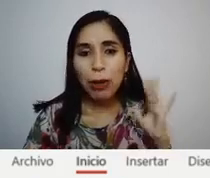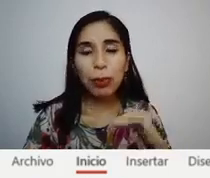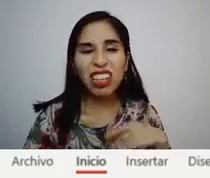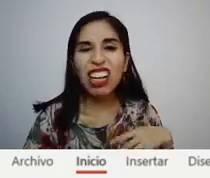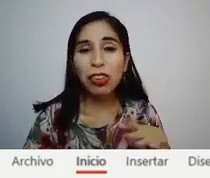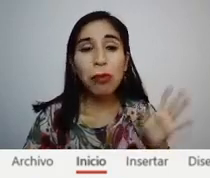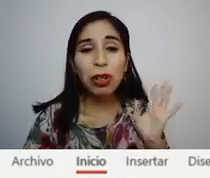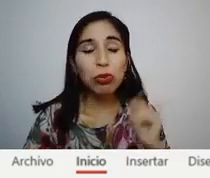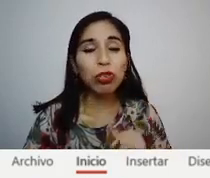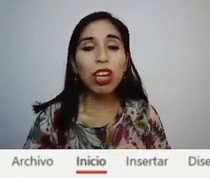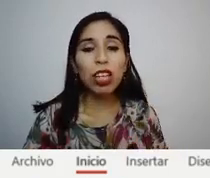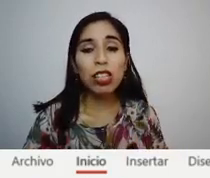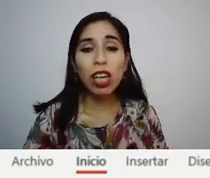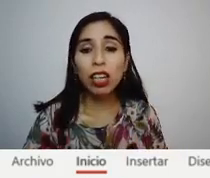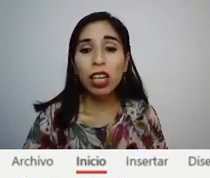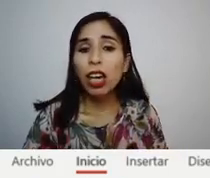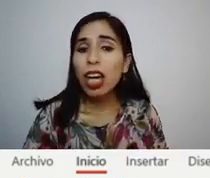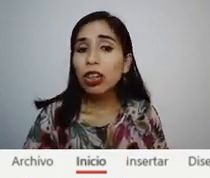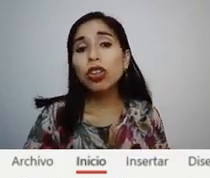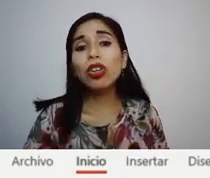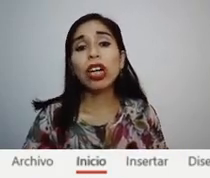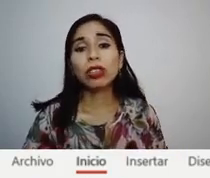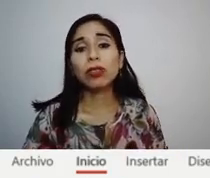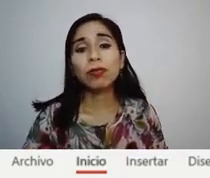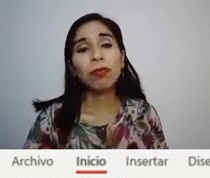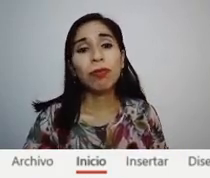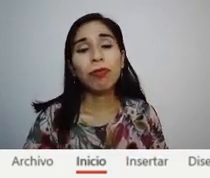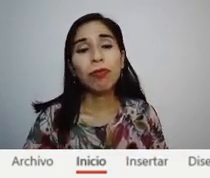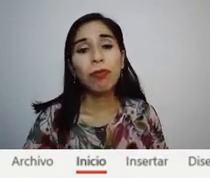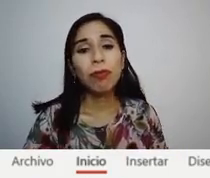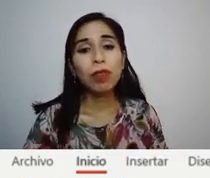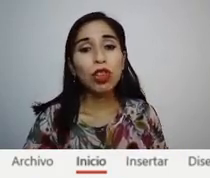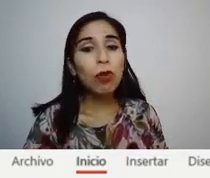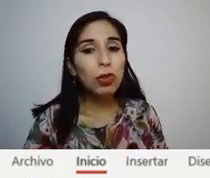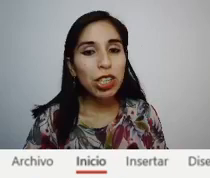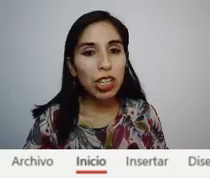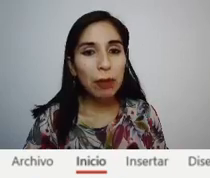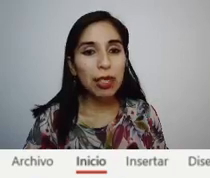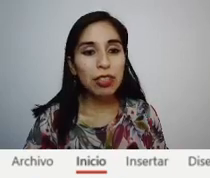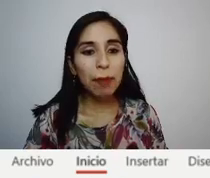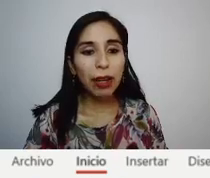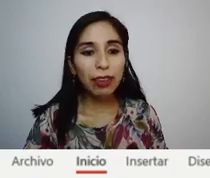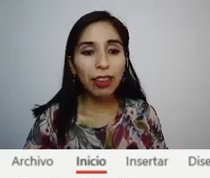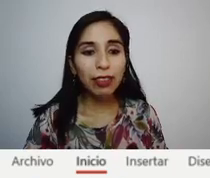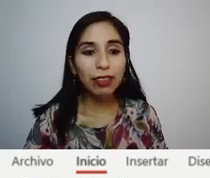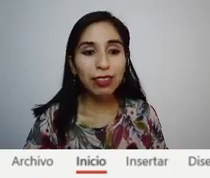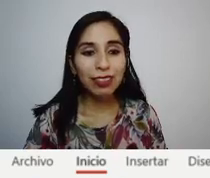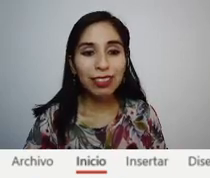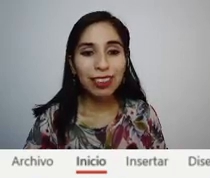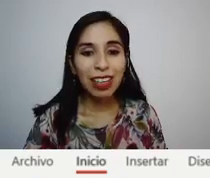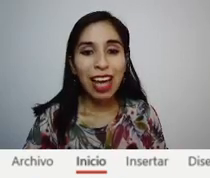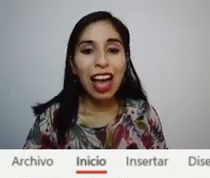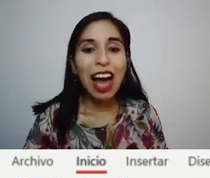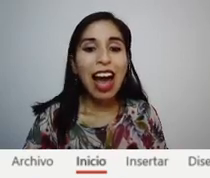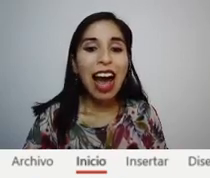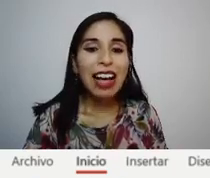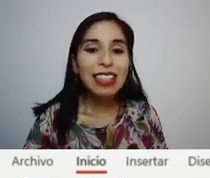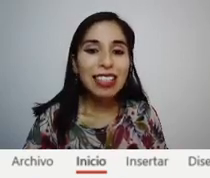ustedes pueden poner el nombre que ustedes deseen en todo caso cómo se llama esta parte